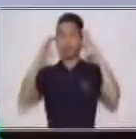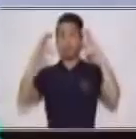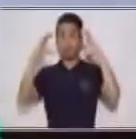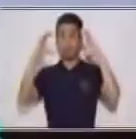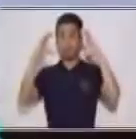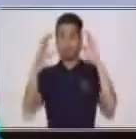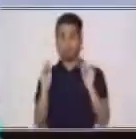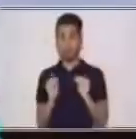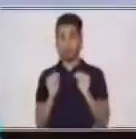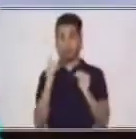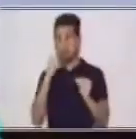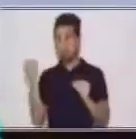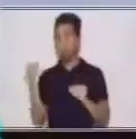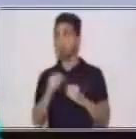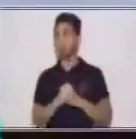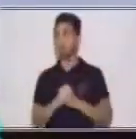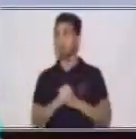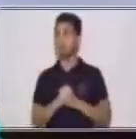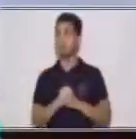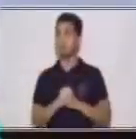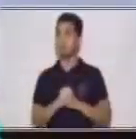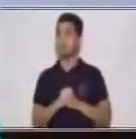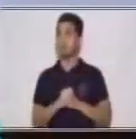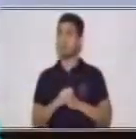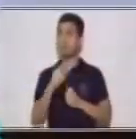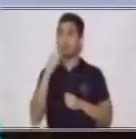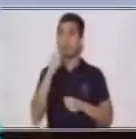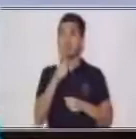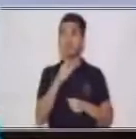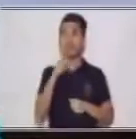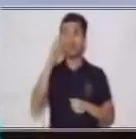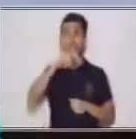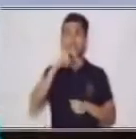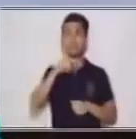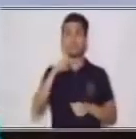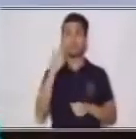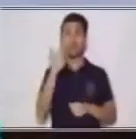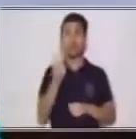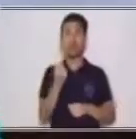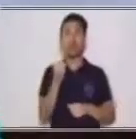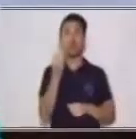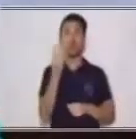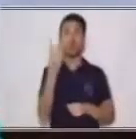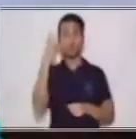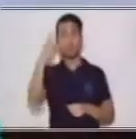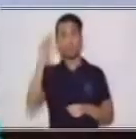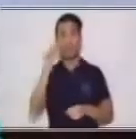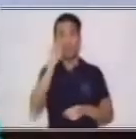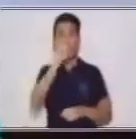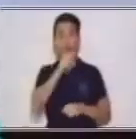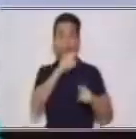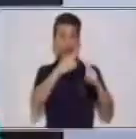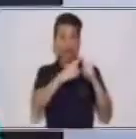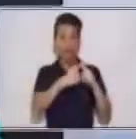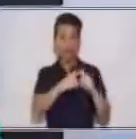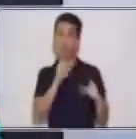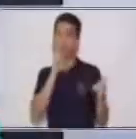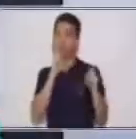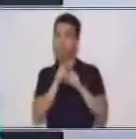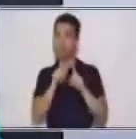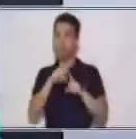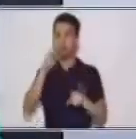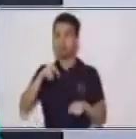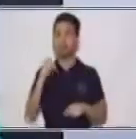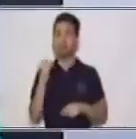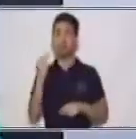Entonces, vamos a encontrar el valor de X, pero también el valor de Y. Como es un sistema entre ellas